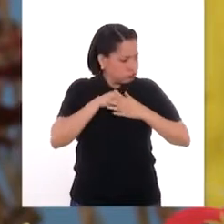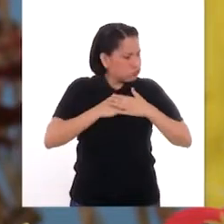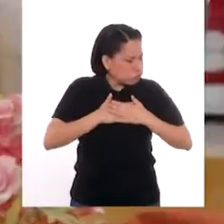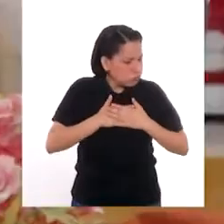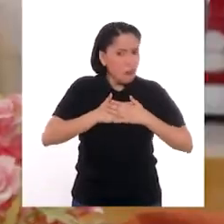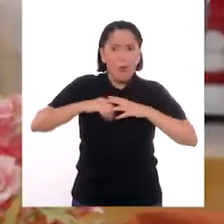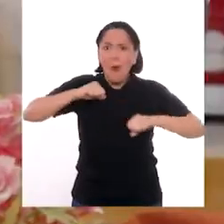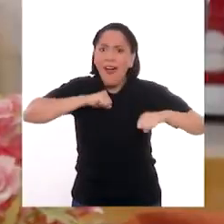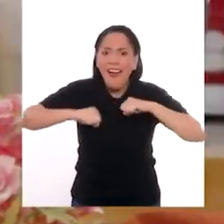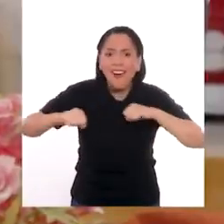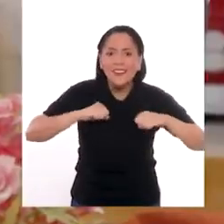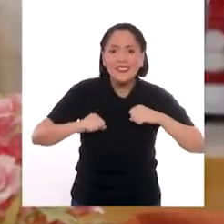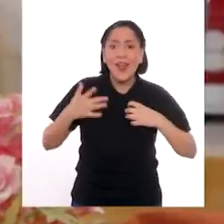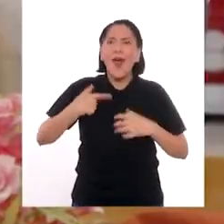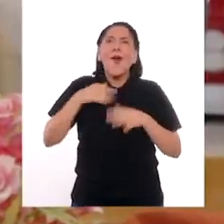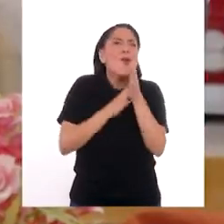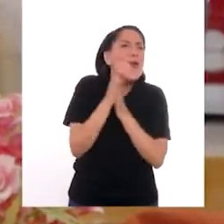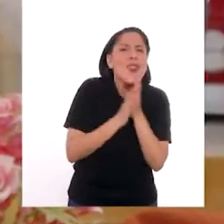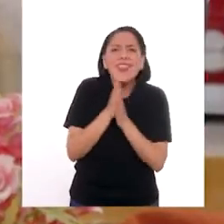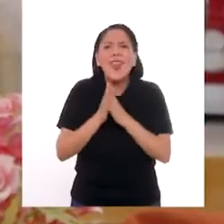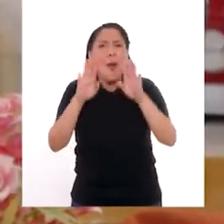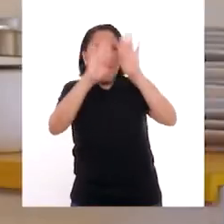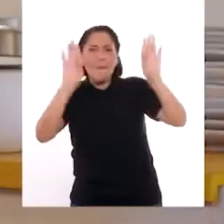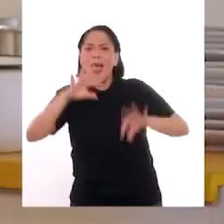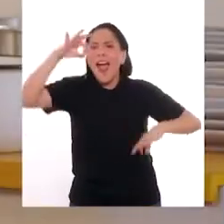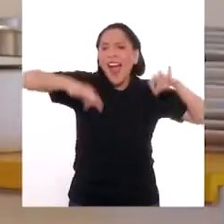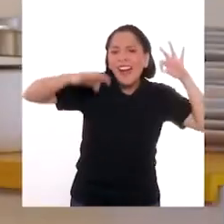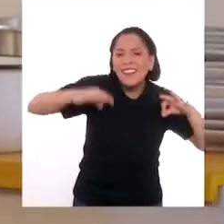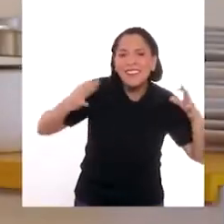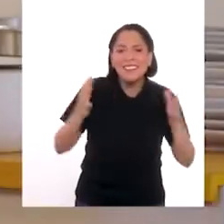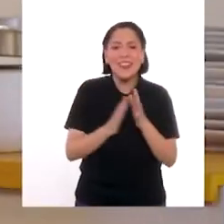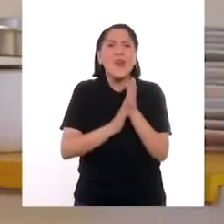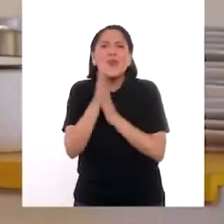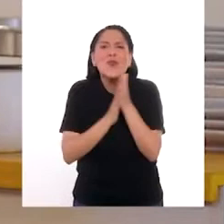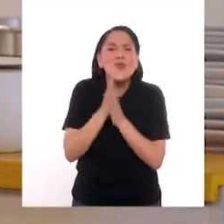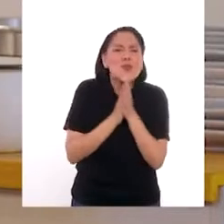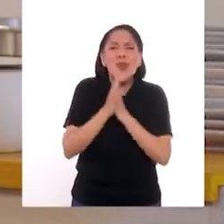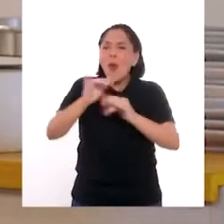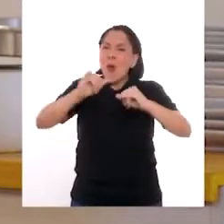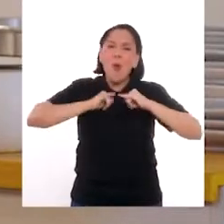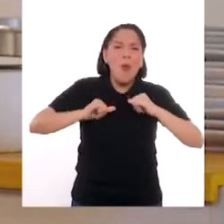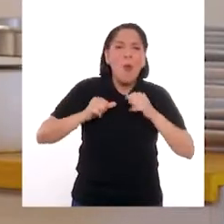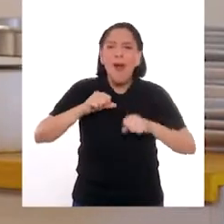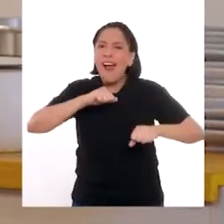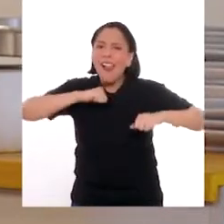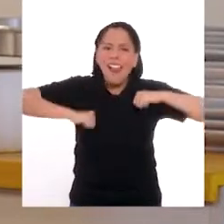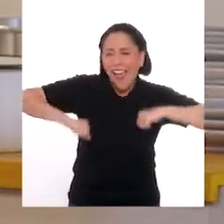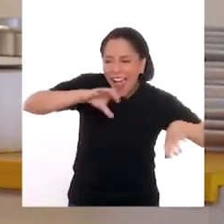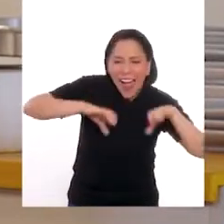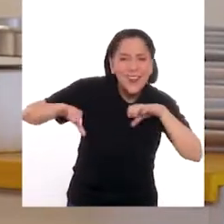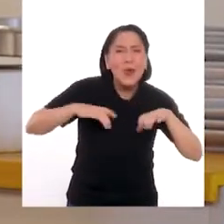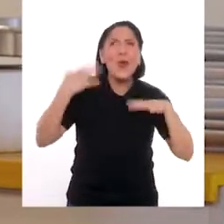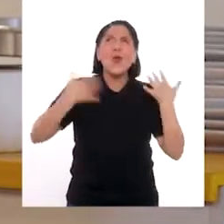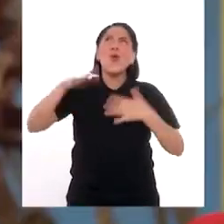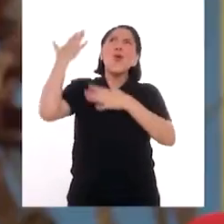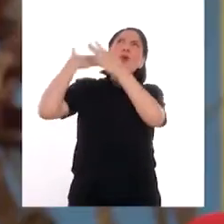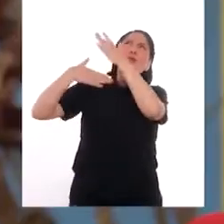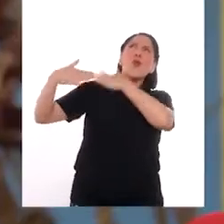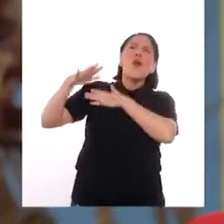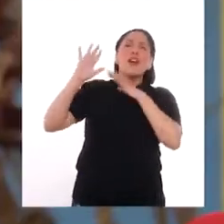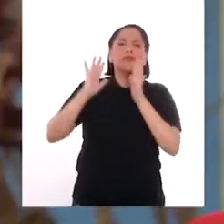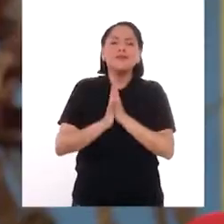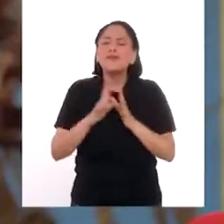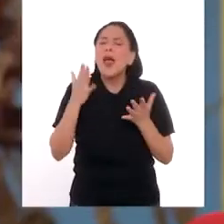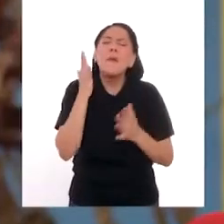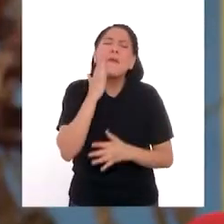aplicar. Ya quiero hacer la escena. Ya quiero actuar también. Hace que no lo hago.